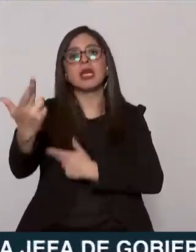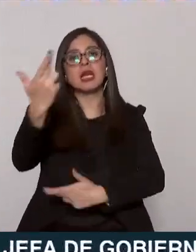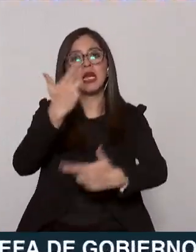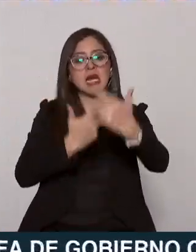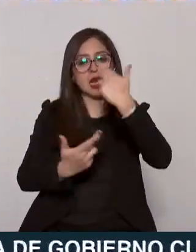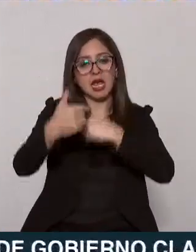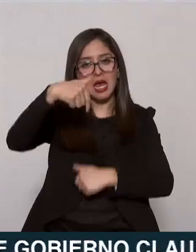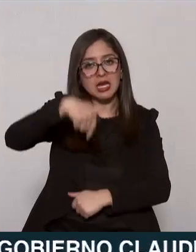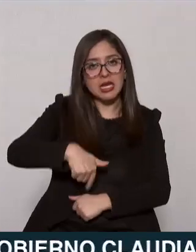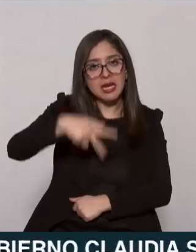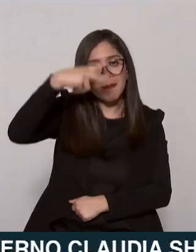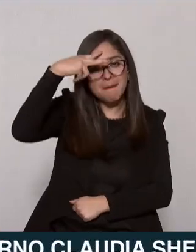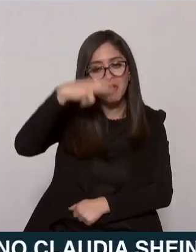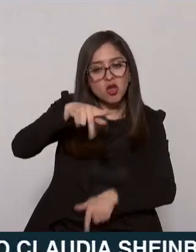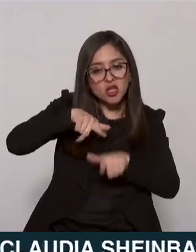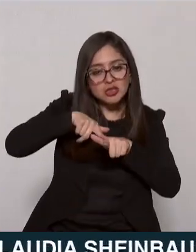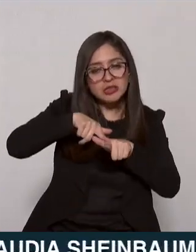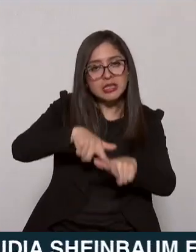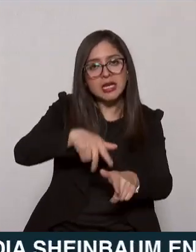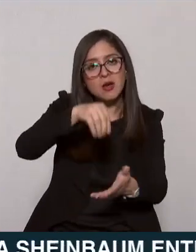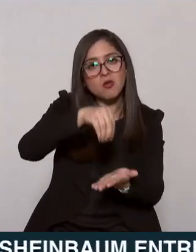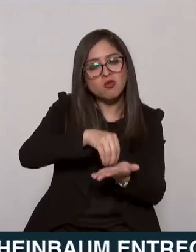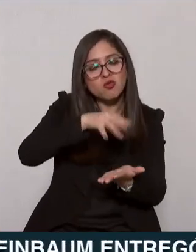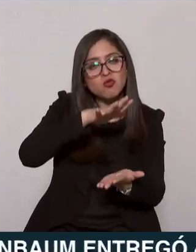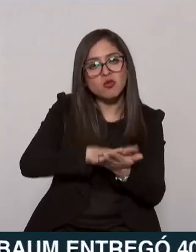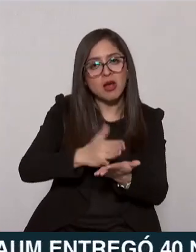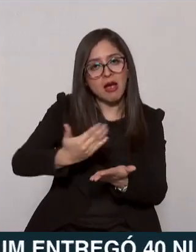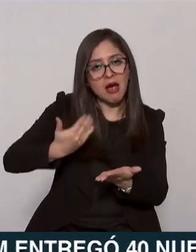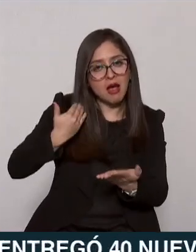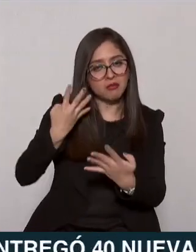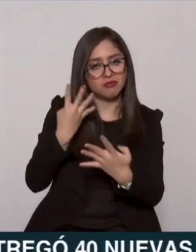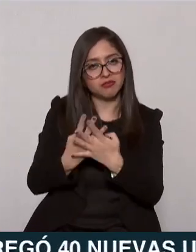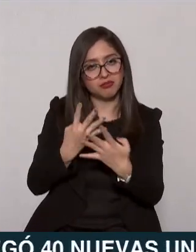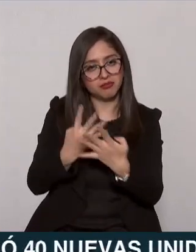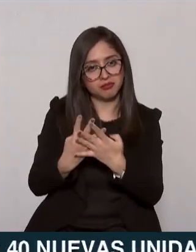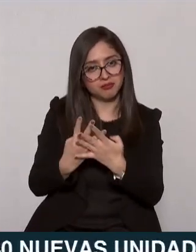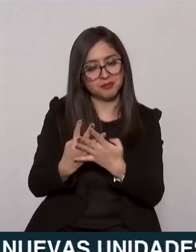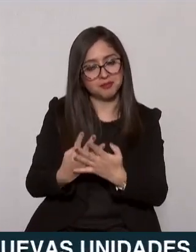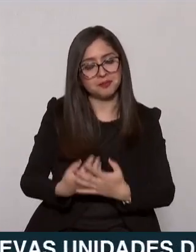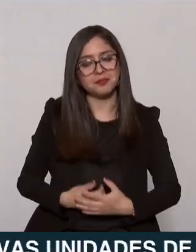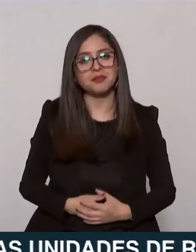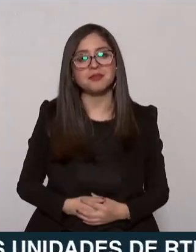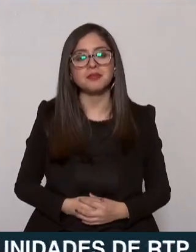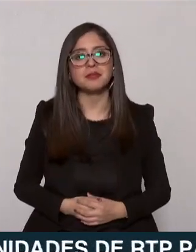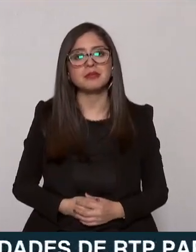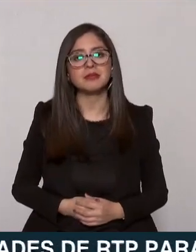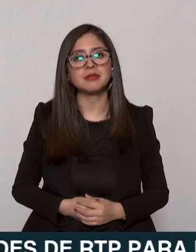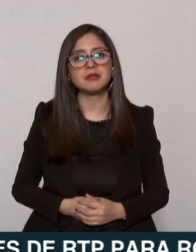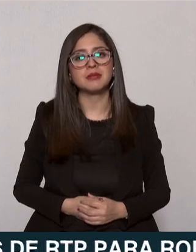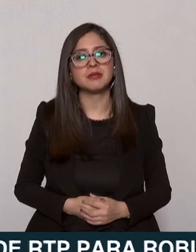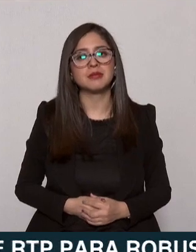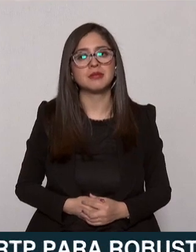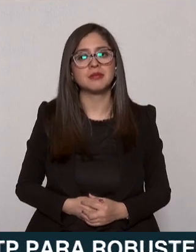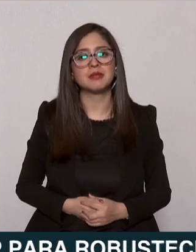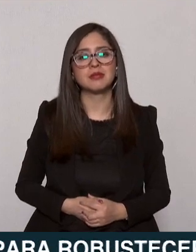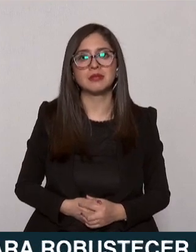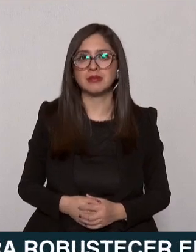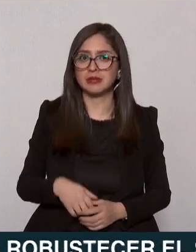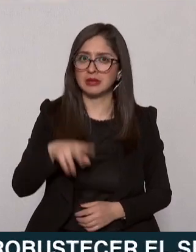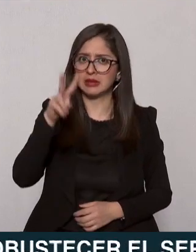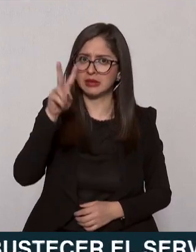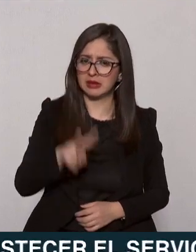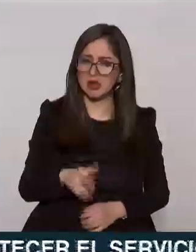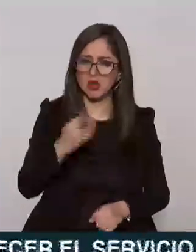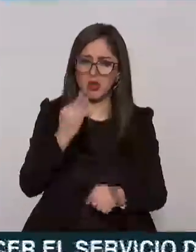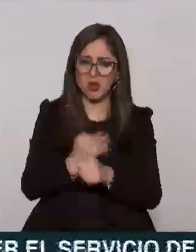la cumpla aquí en México la sentencia que se le hubiera dictado. Maestro Perdomo, resulta pues complicado de